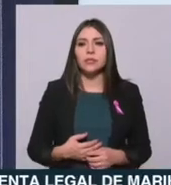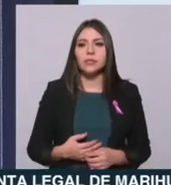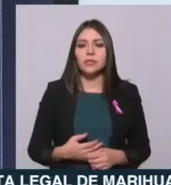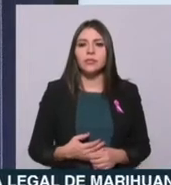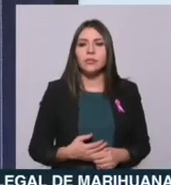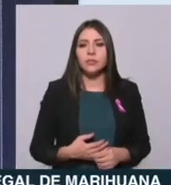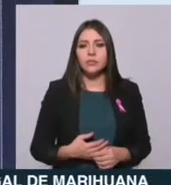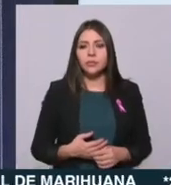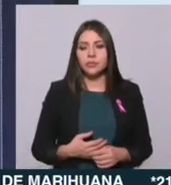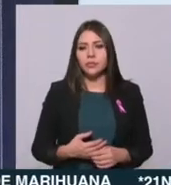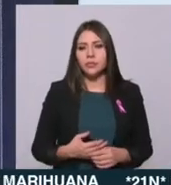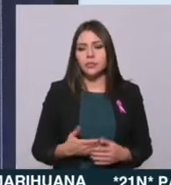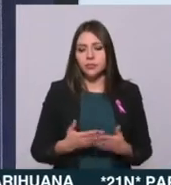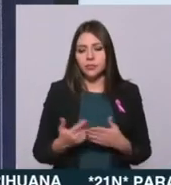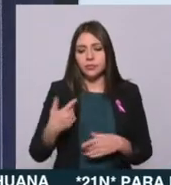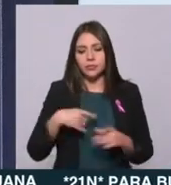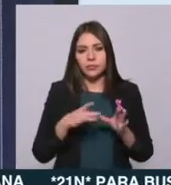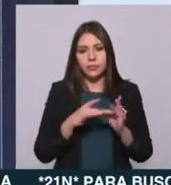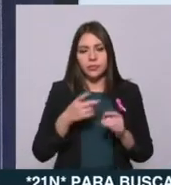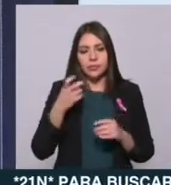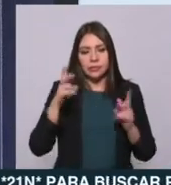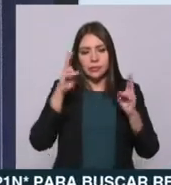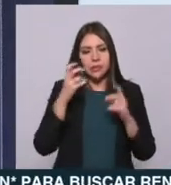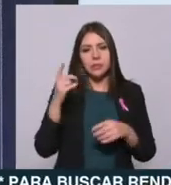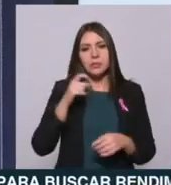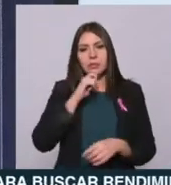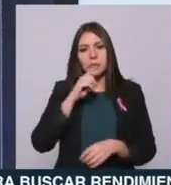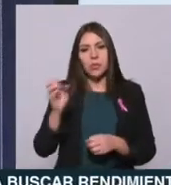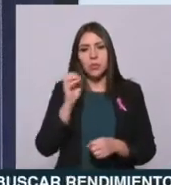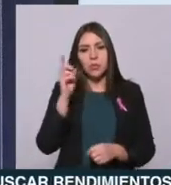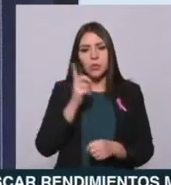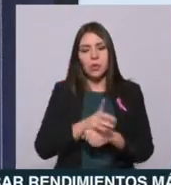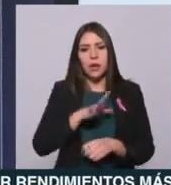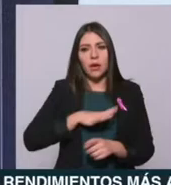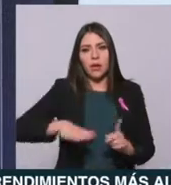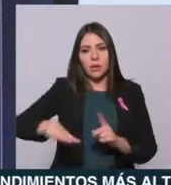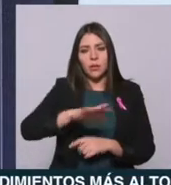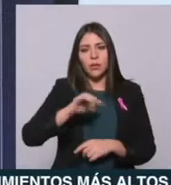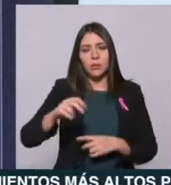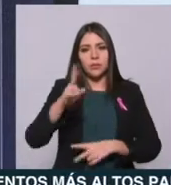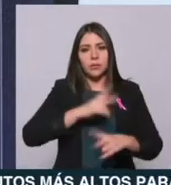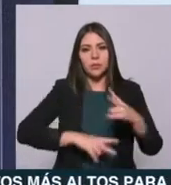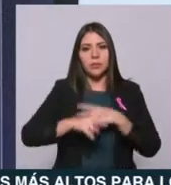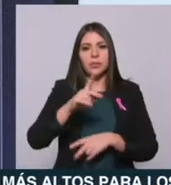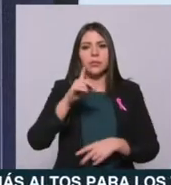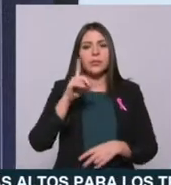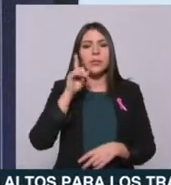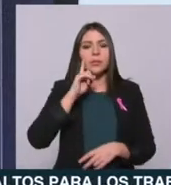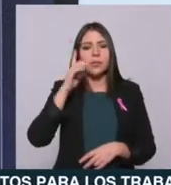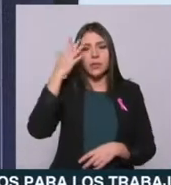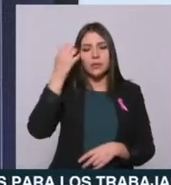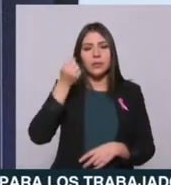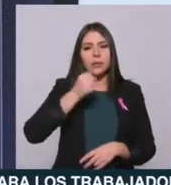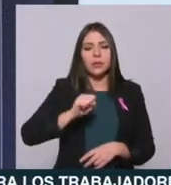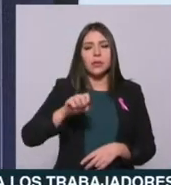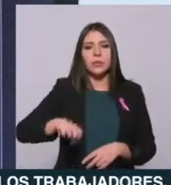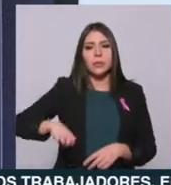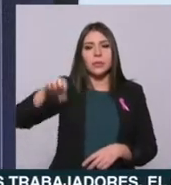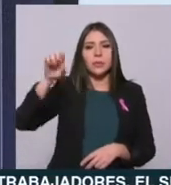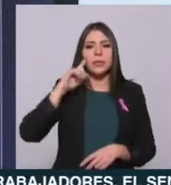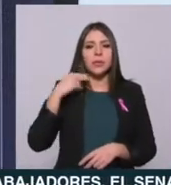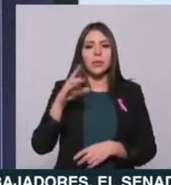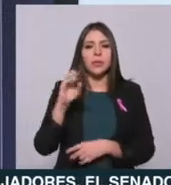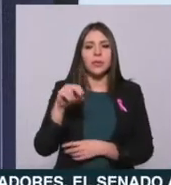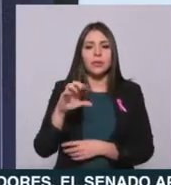Justo para conversar sobre estos retos, pero también de las oportunidades que se abren para este sector, hoy nos acompaña la especialista en adultos mayores,